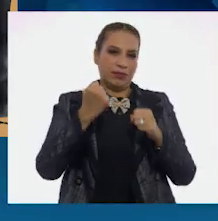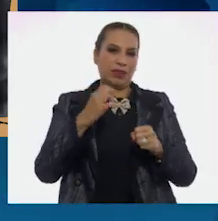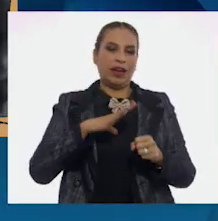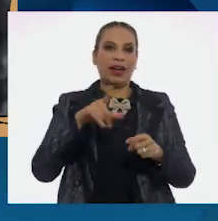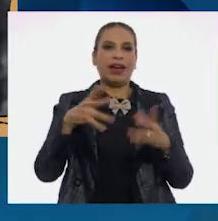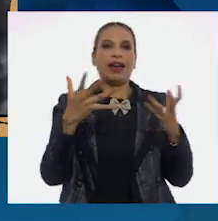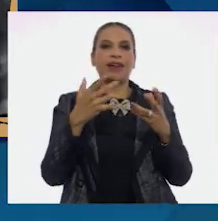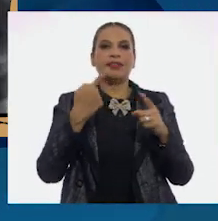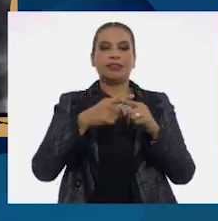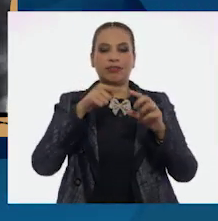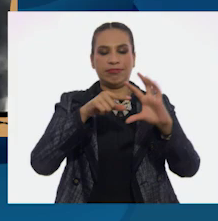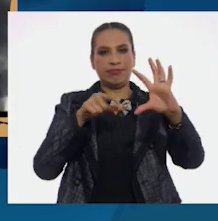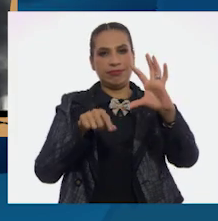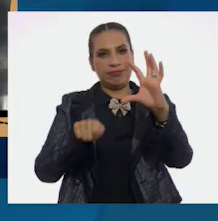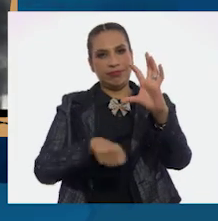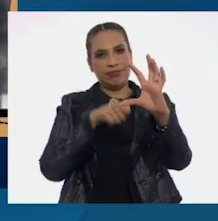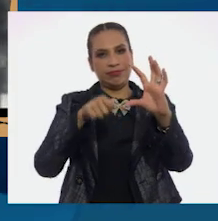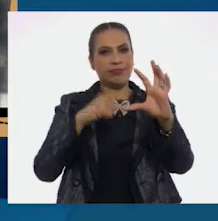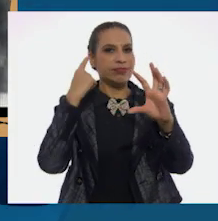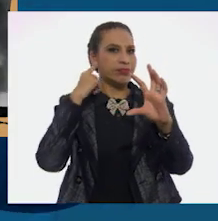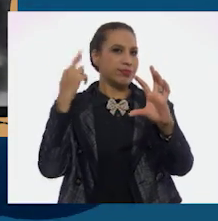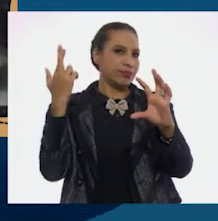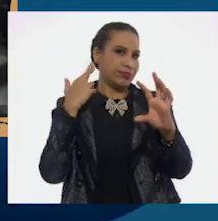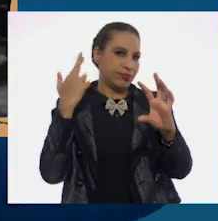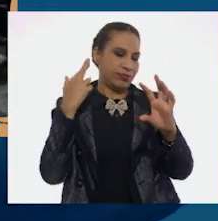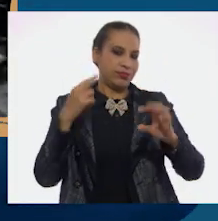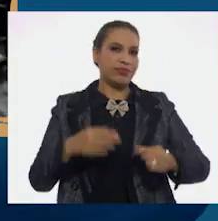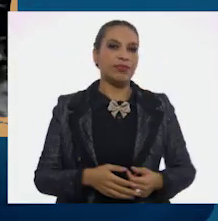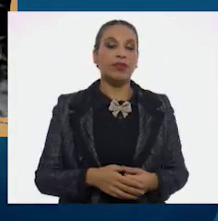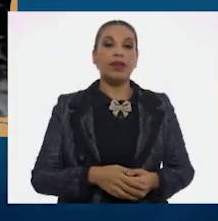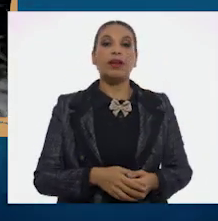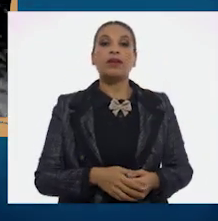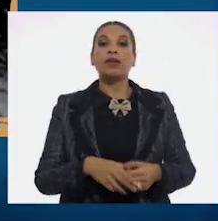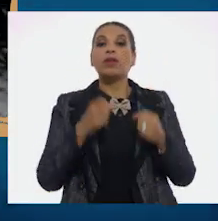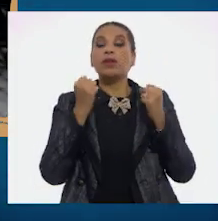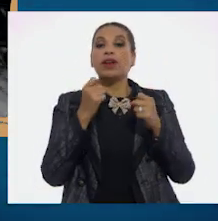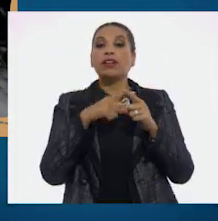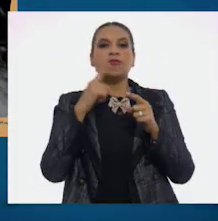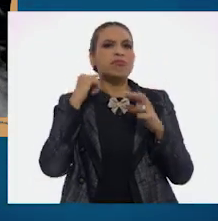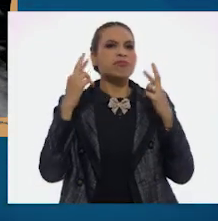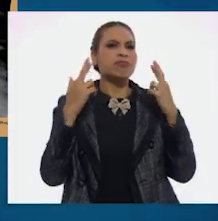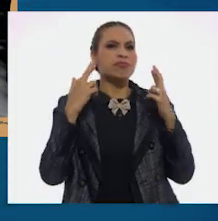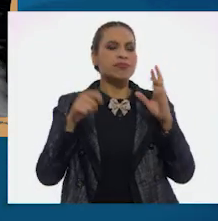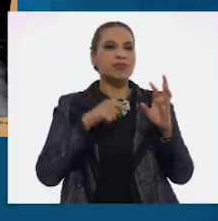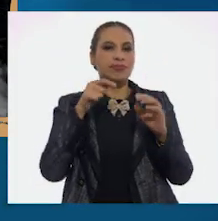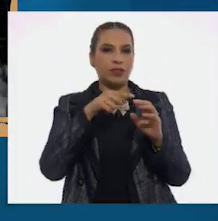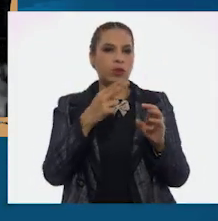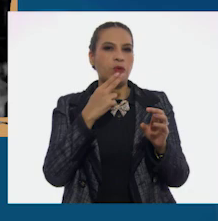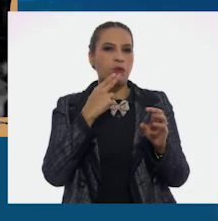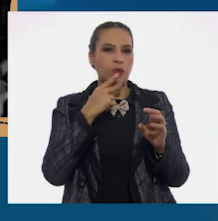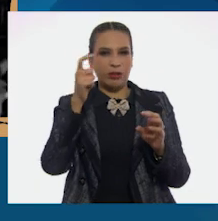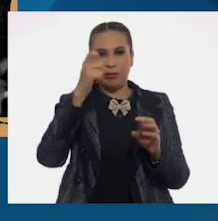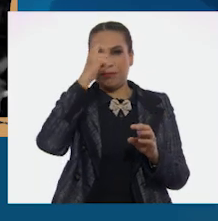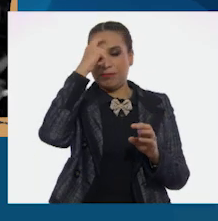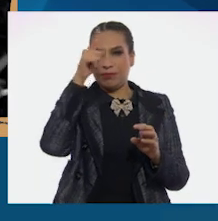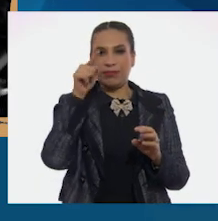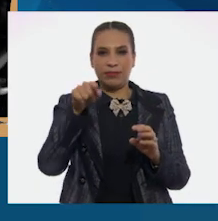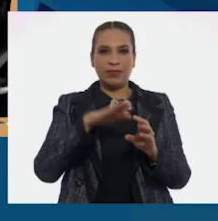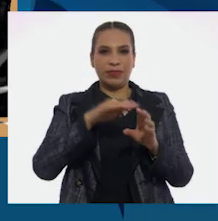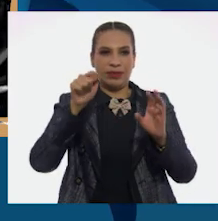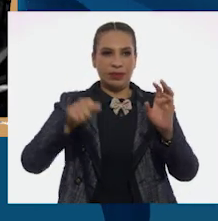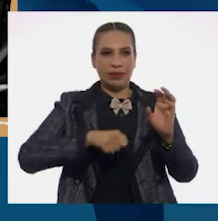empleaba un cuerno metálico para captar los sonidos. El soporte fonográfico utilizado por este inventor, el